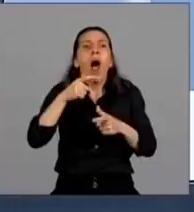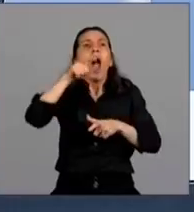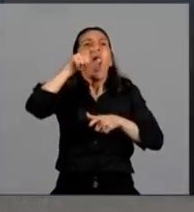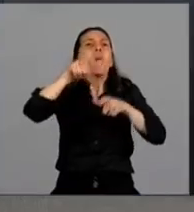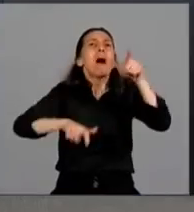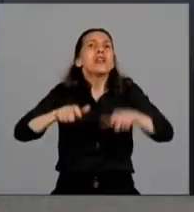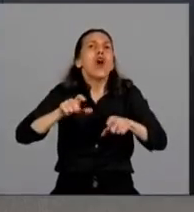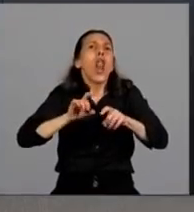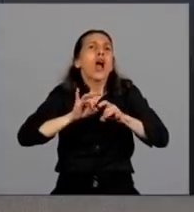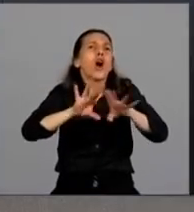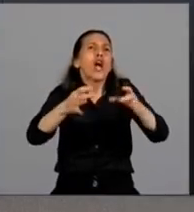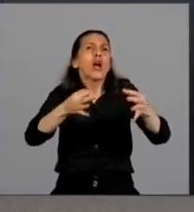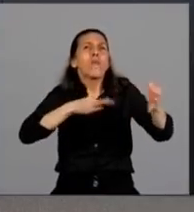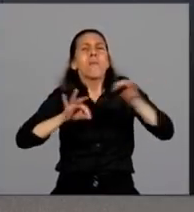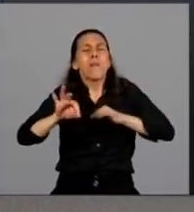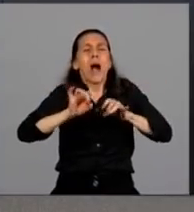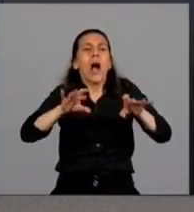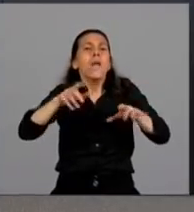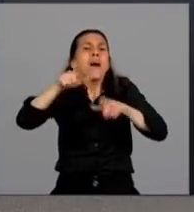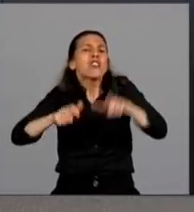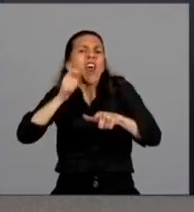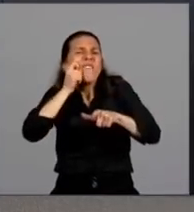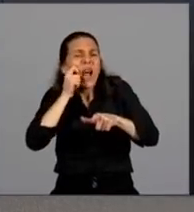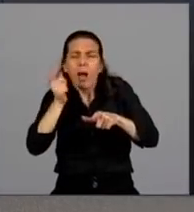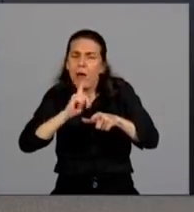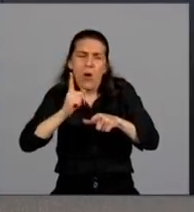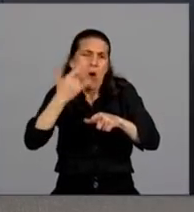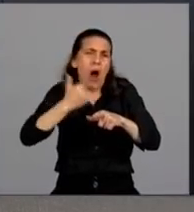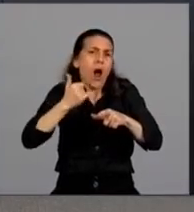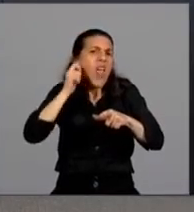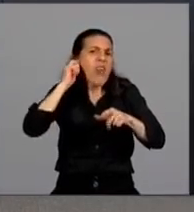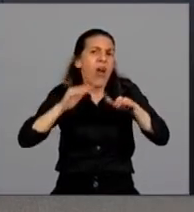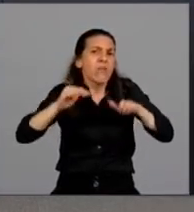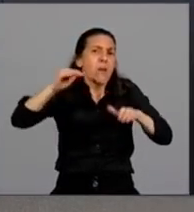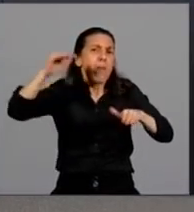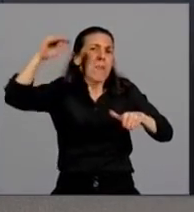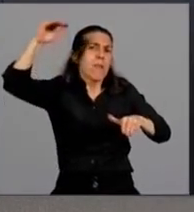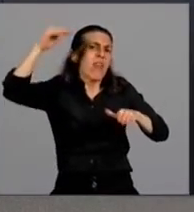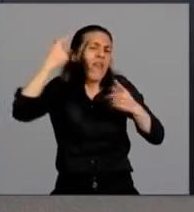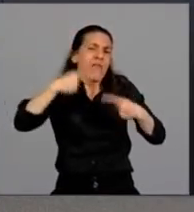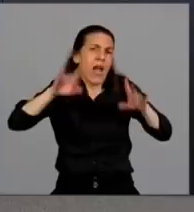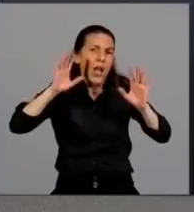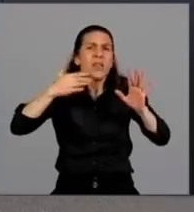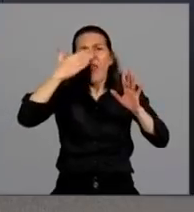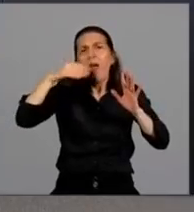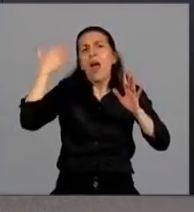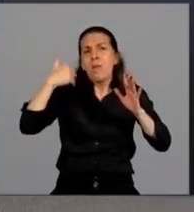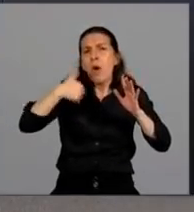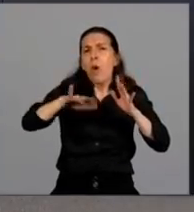edad. Los contagios están distribuidos poblacionalmente. Después voy a contar un